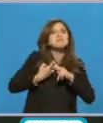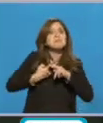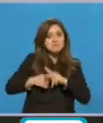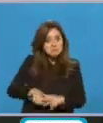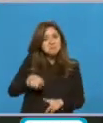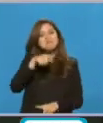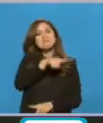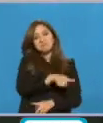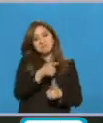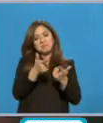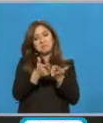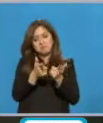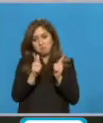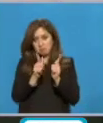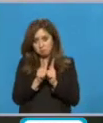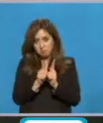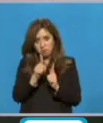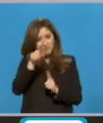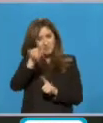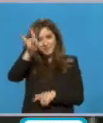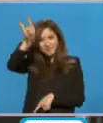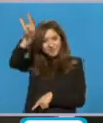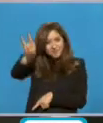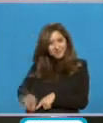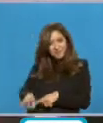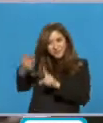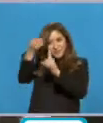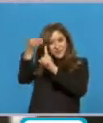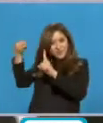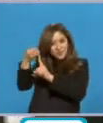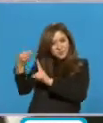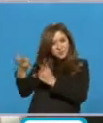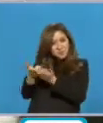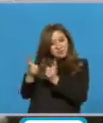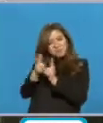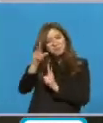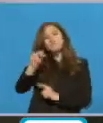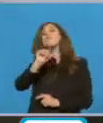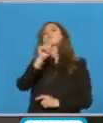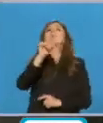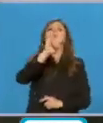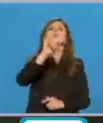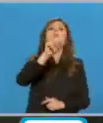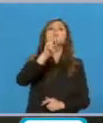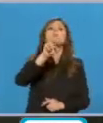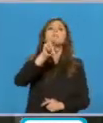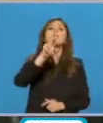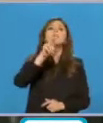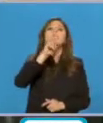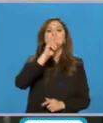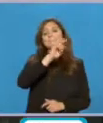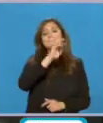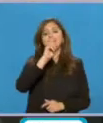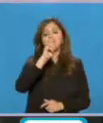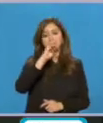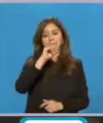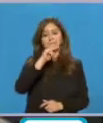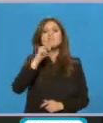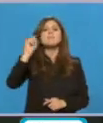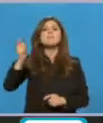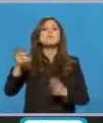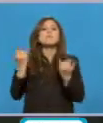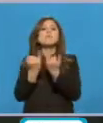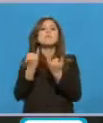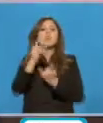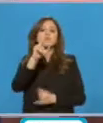platicar que nada que ver con el cartel original. Los primeros invitados eran Javier Batis y la Revolución de Emiliano Zapata, Pues que la Revolución de